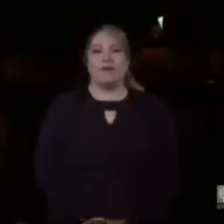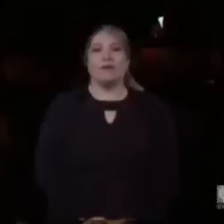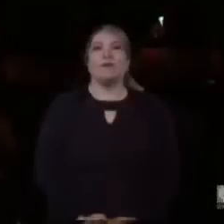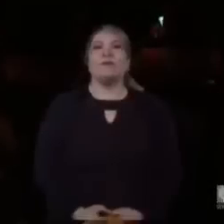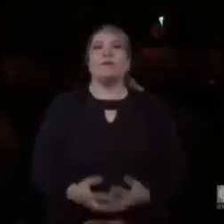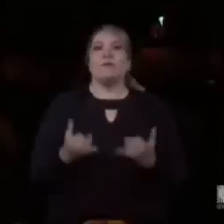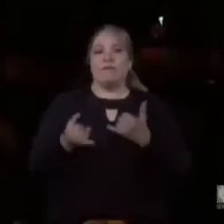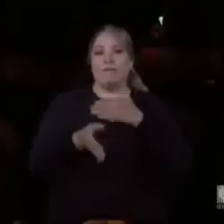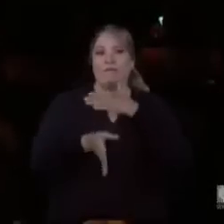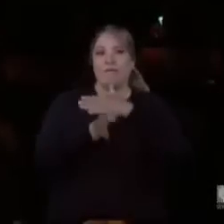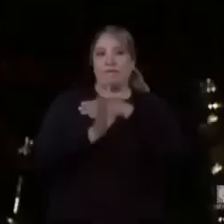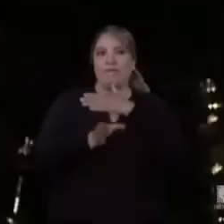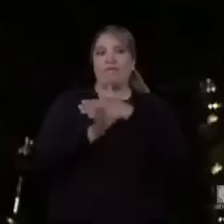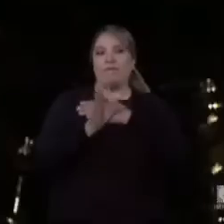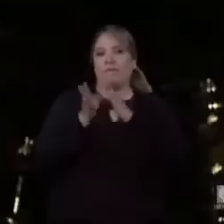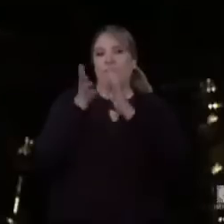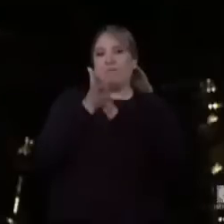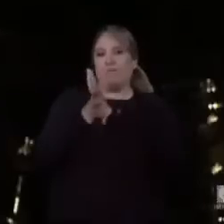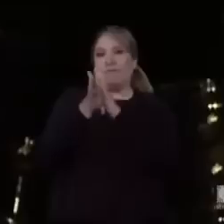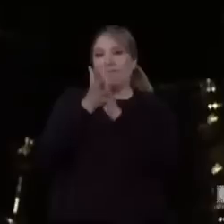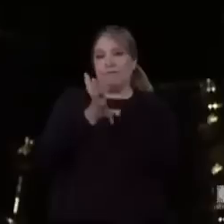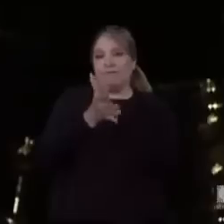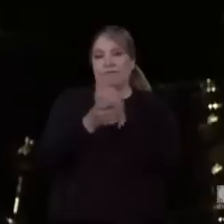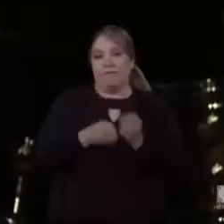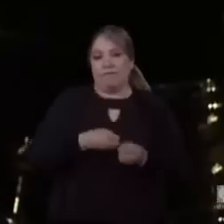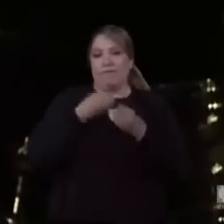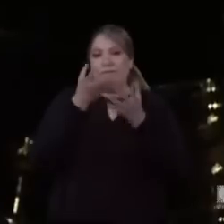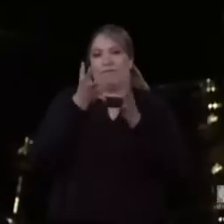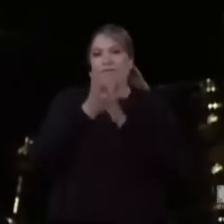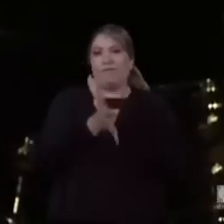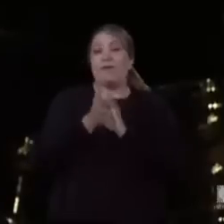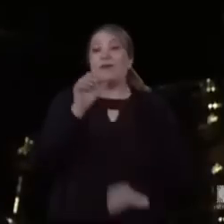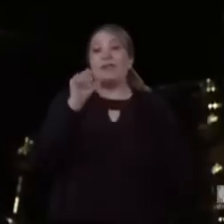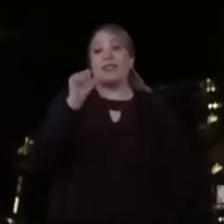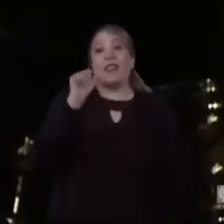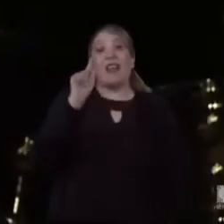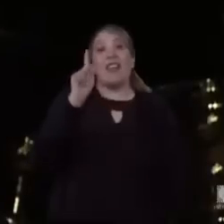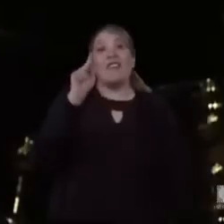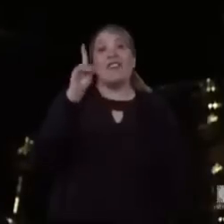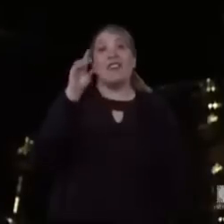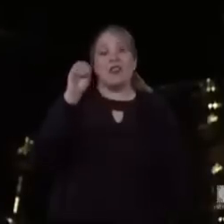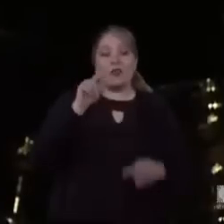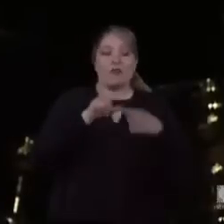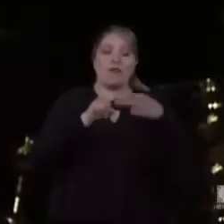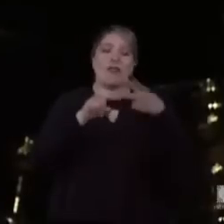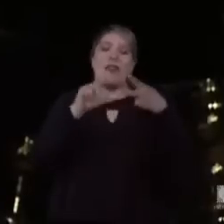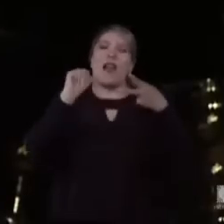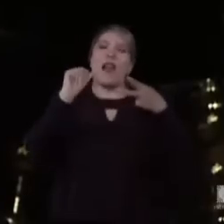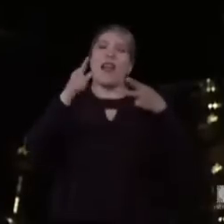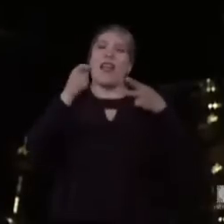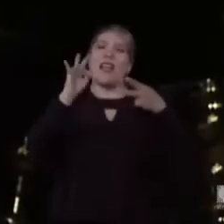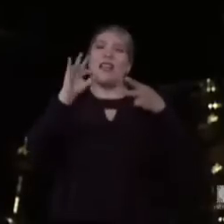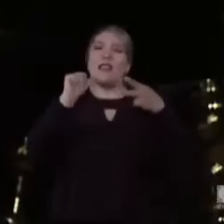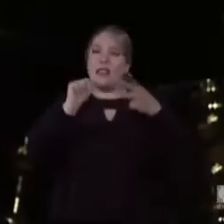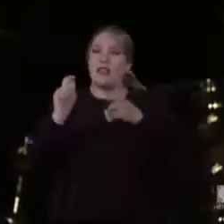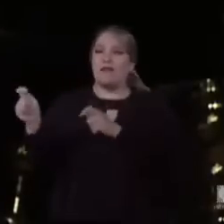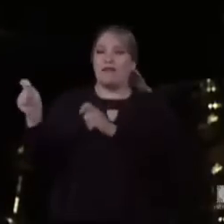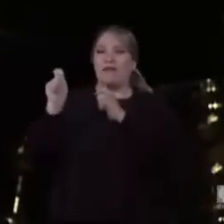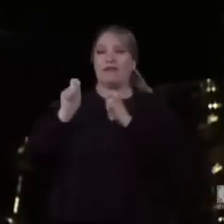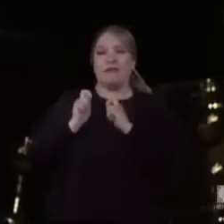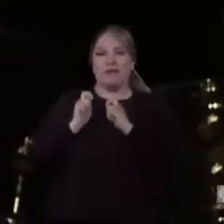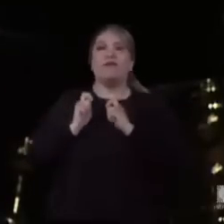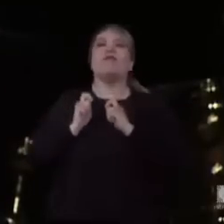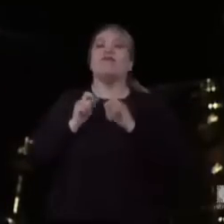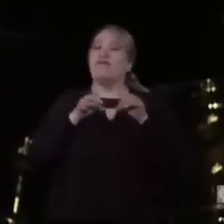Para continuar, quiero empezar por decirles que justamente con Alfredo y con Angelita recibimos la misión